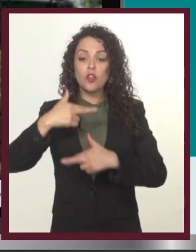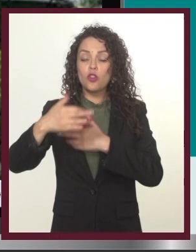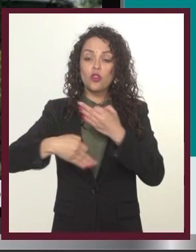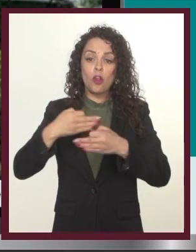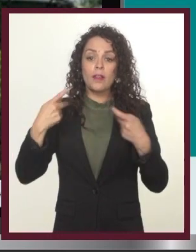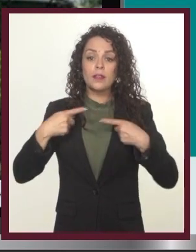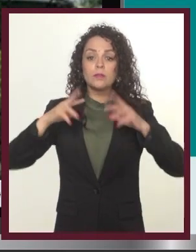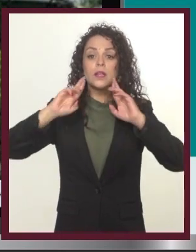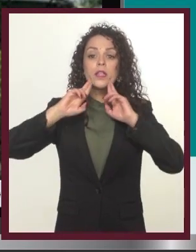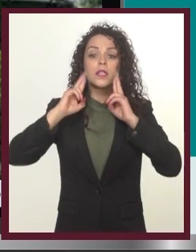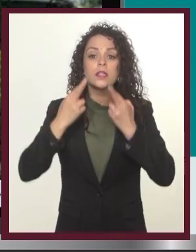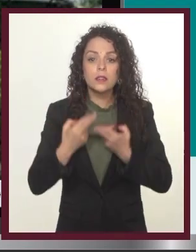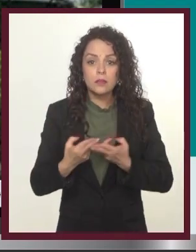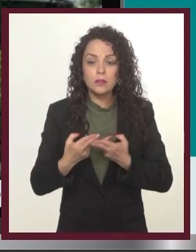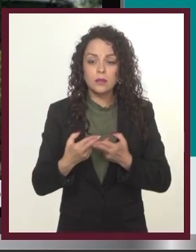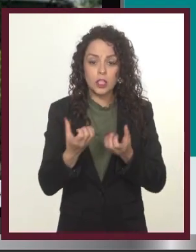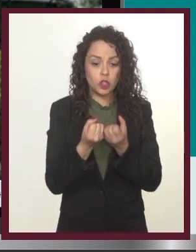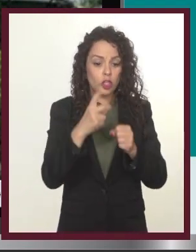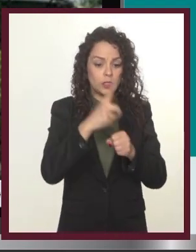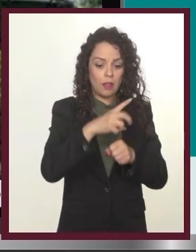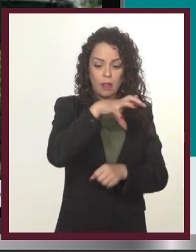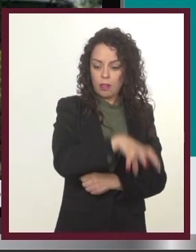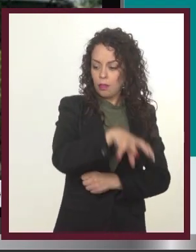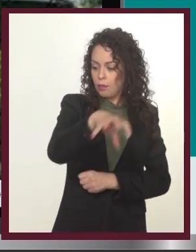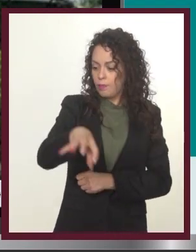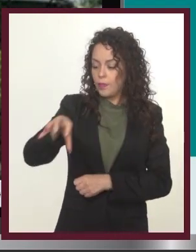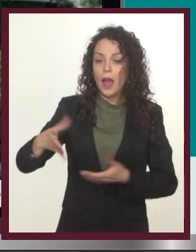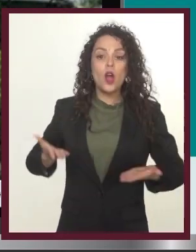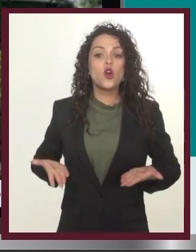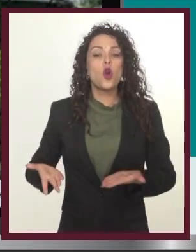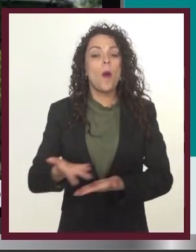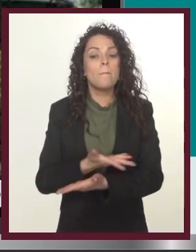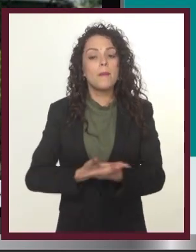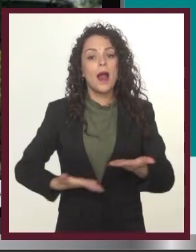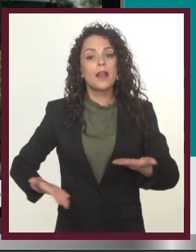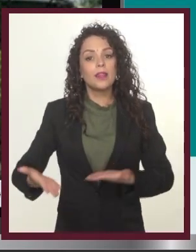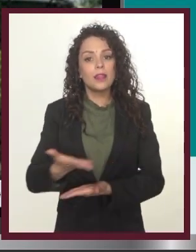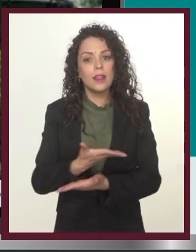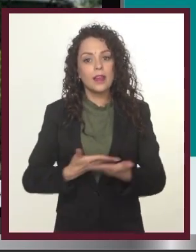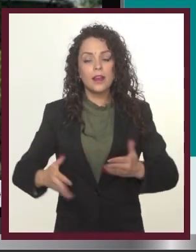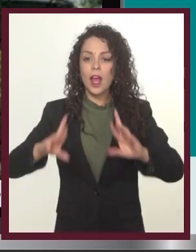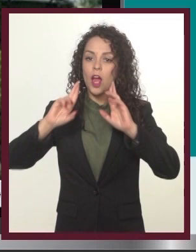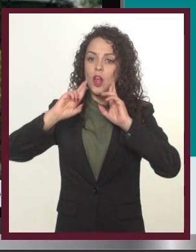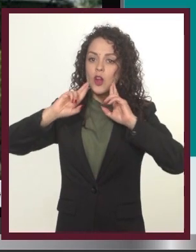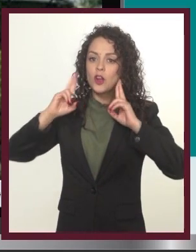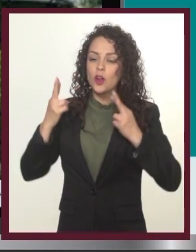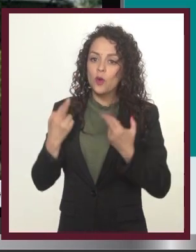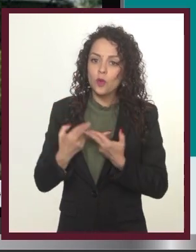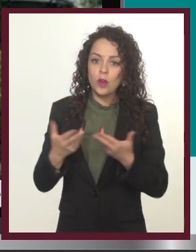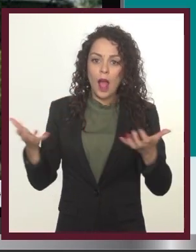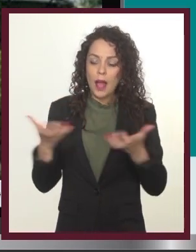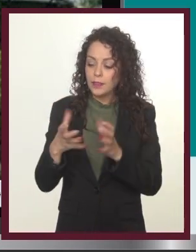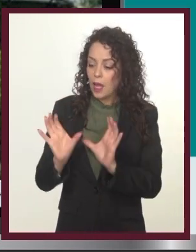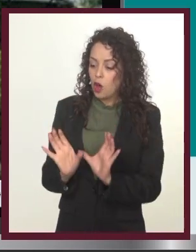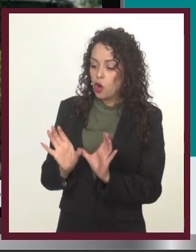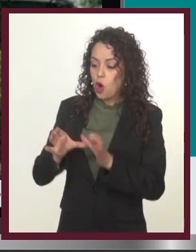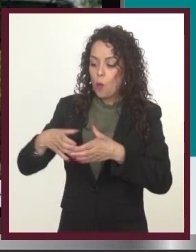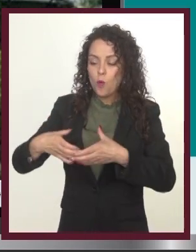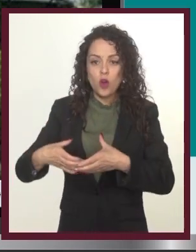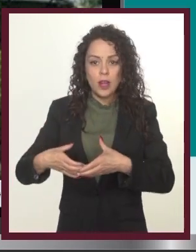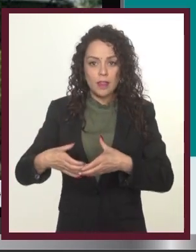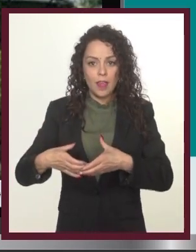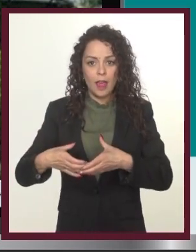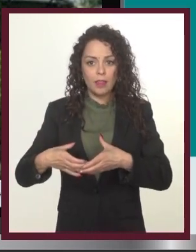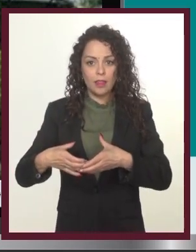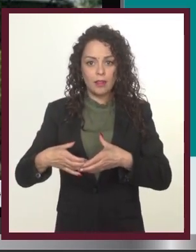nos reunimos todos los sectores de la sociedad, donde se comparte, donde se reúne, el que crea comunidad, el